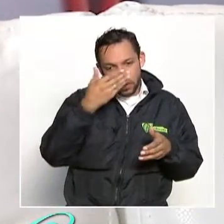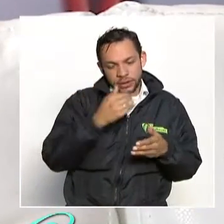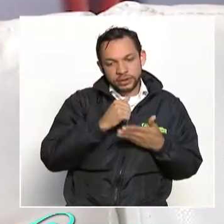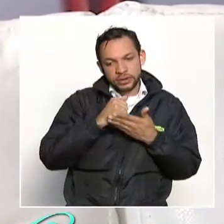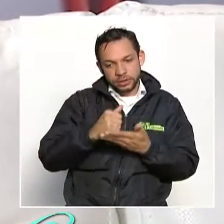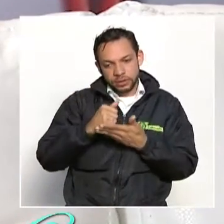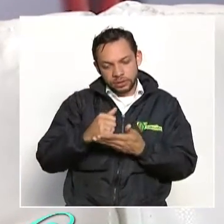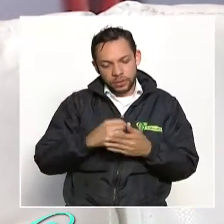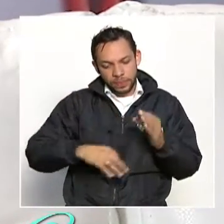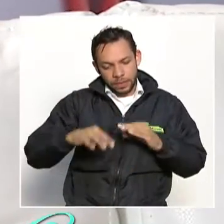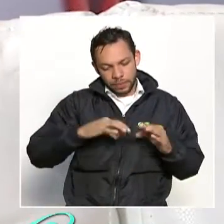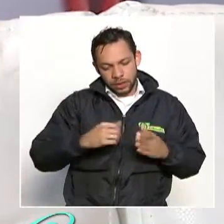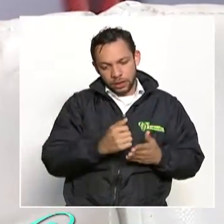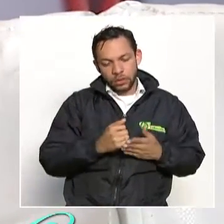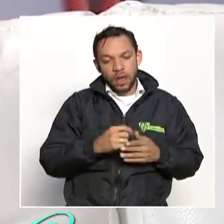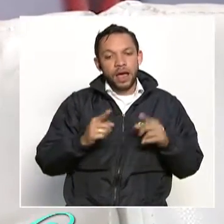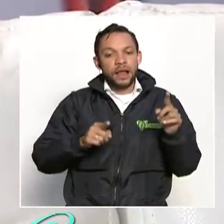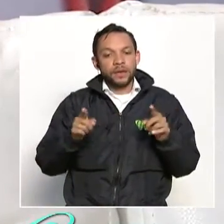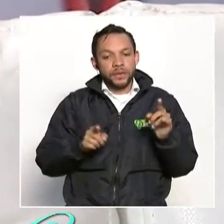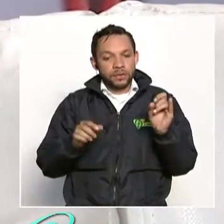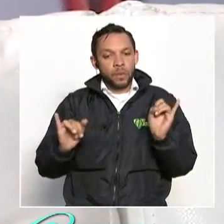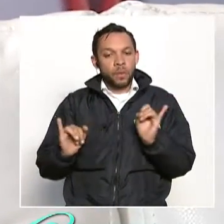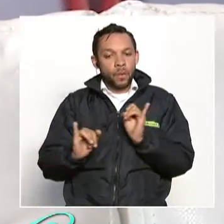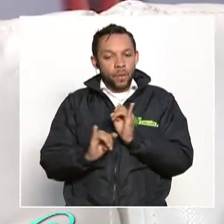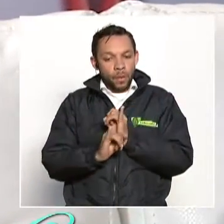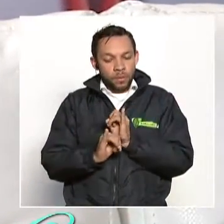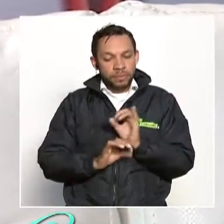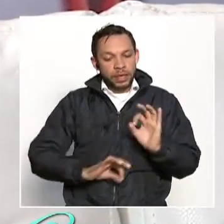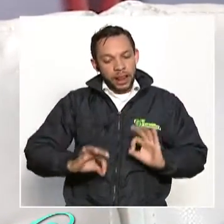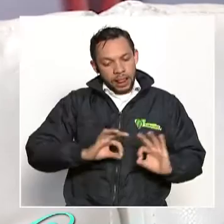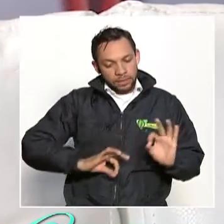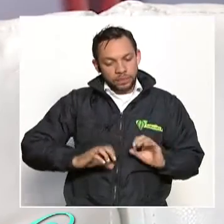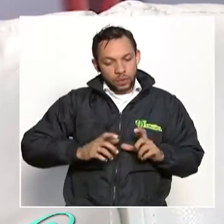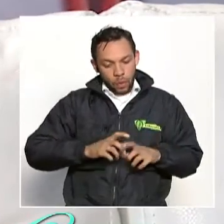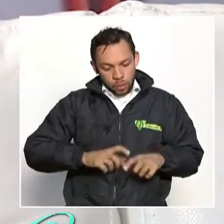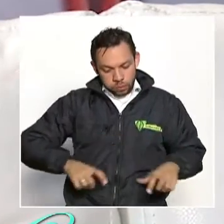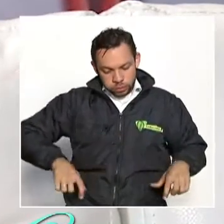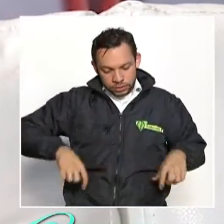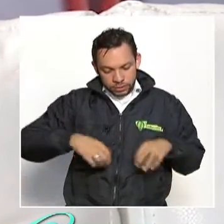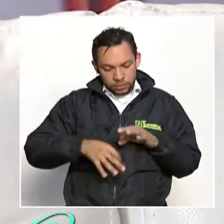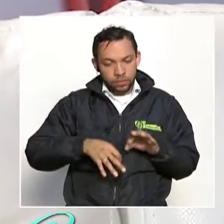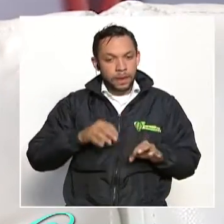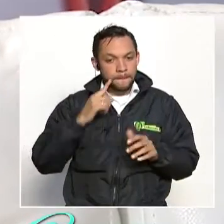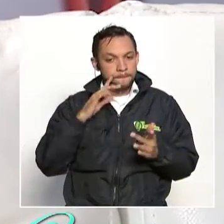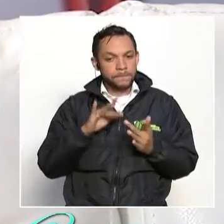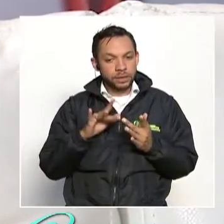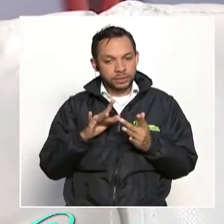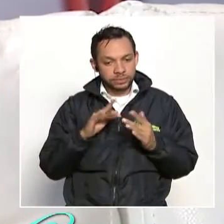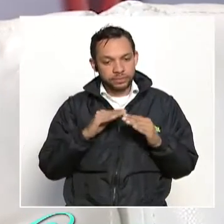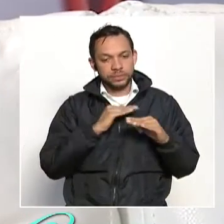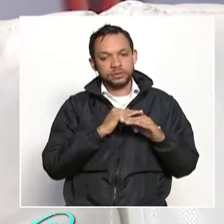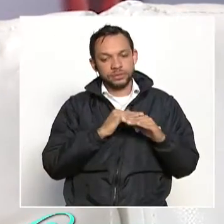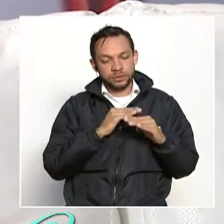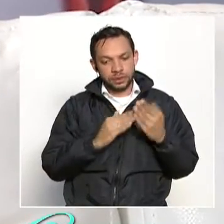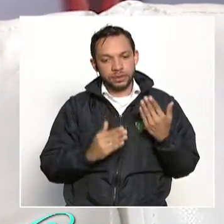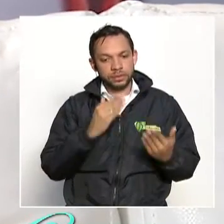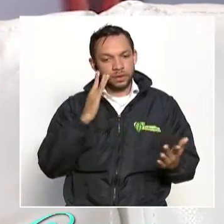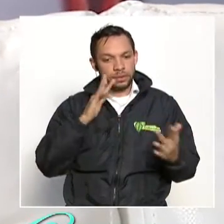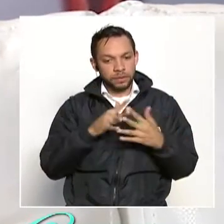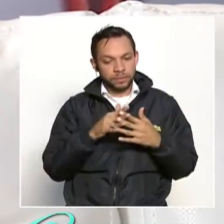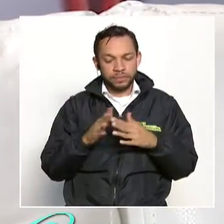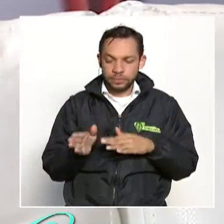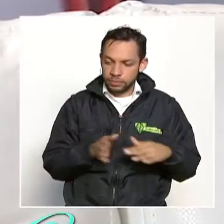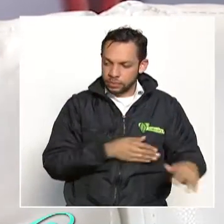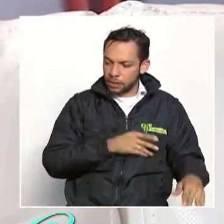un prebiótico que ayuda a adelgazar, ayuda a bajar los lípidos y ayuda a mantener esa microbiota colónica en equilibrio.